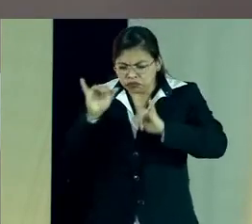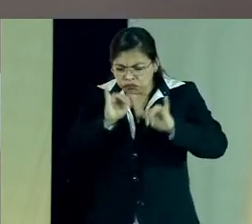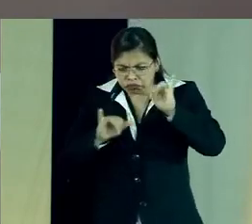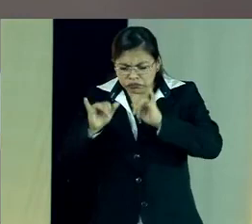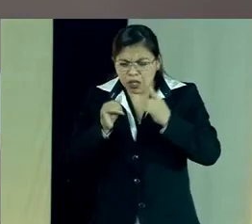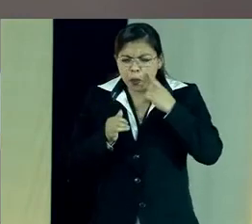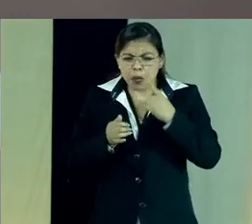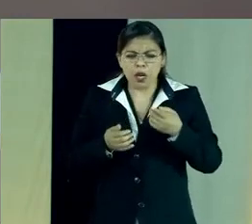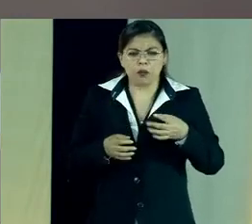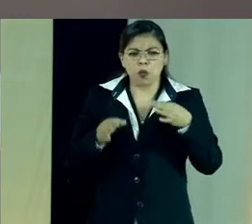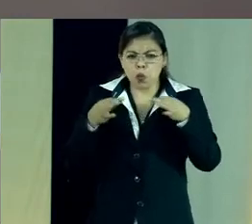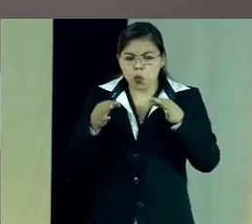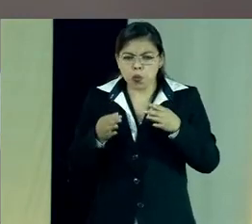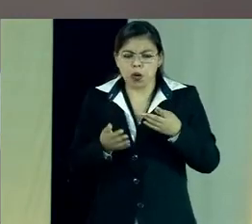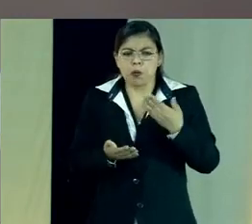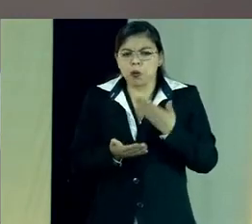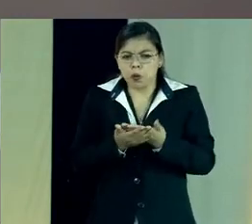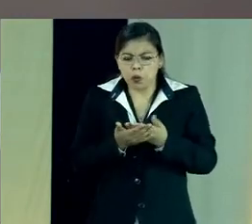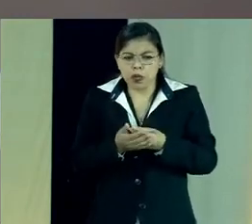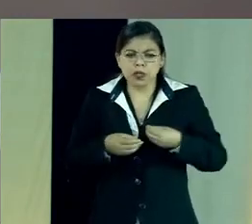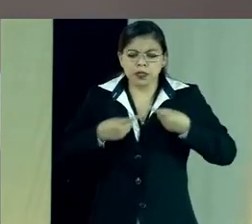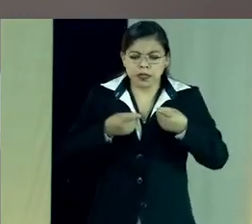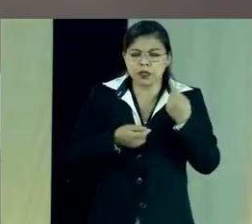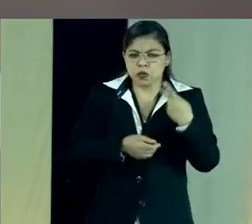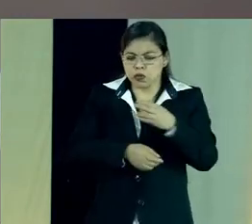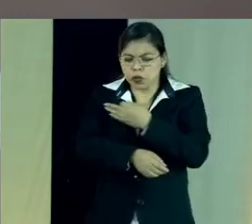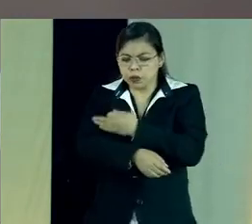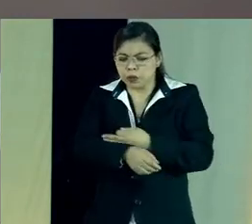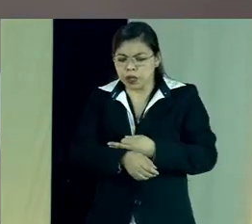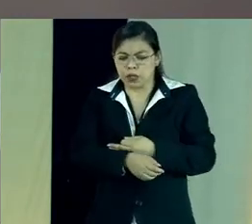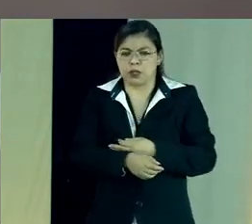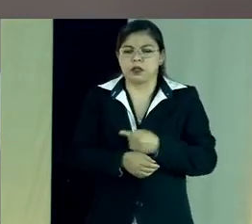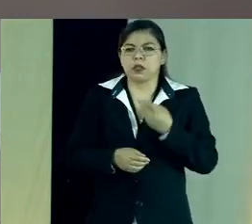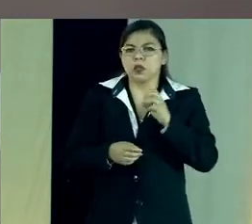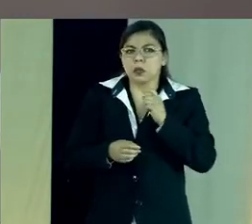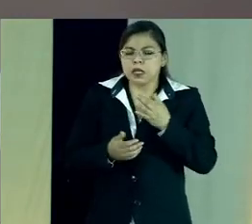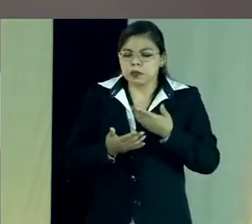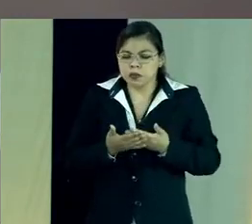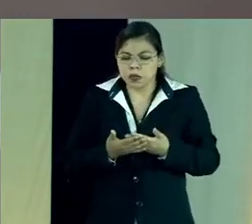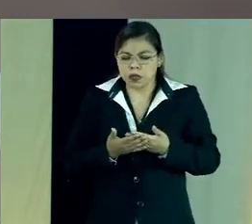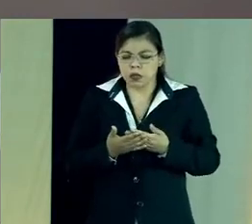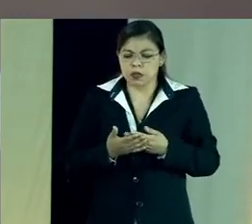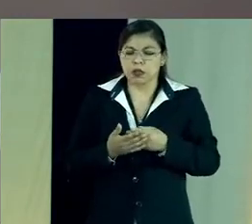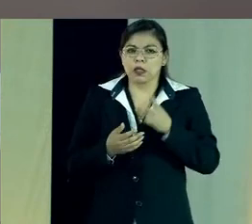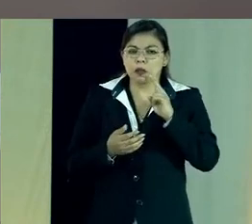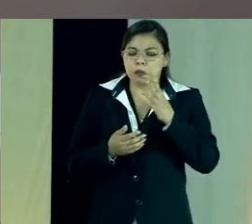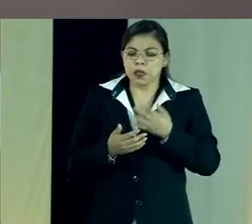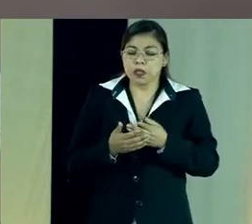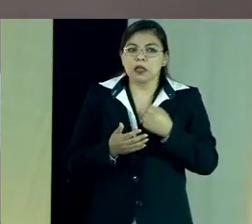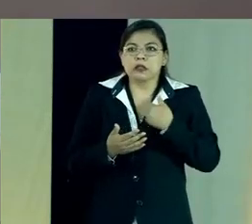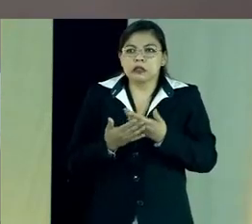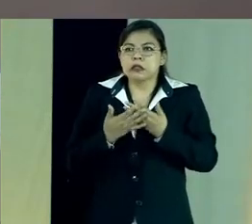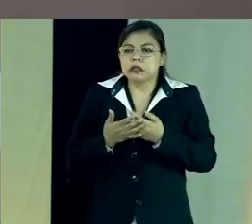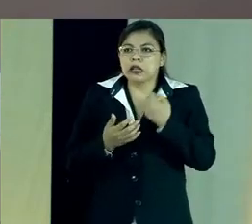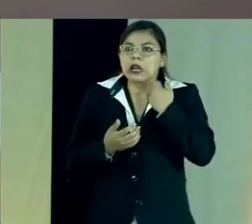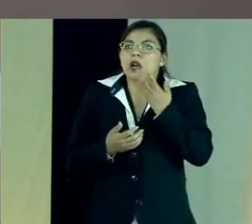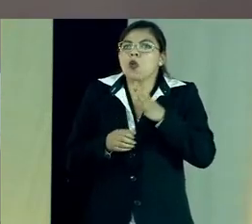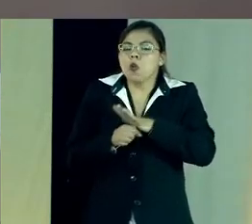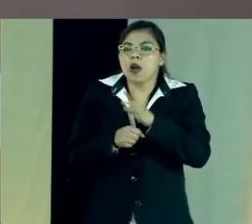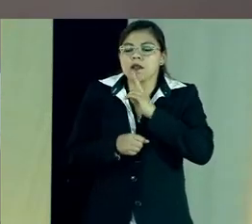tratamientos los pacientes de mediana edad estaba a nuestros pies mirándolos ansiosamente